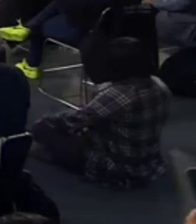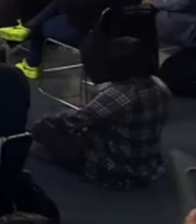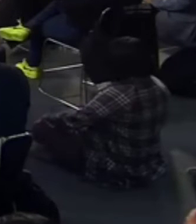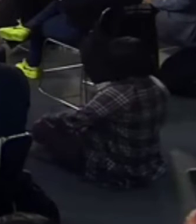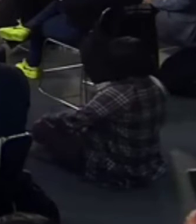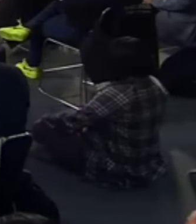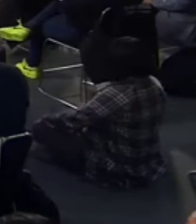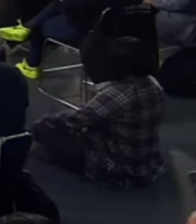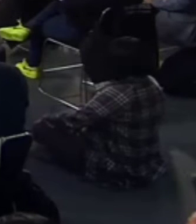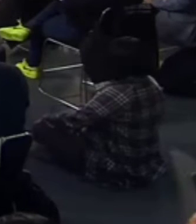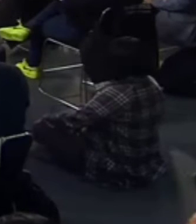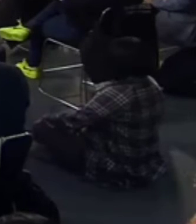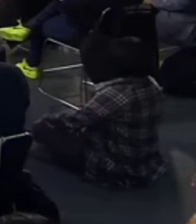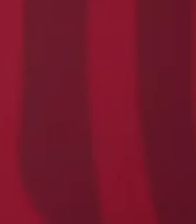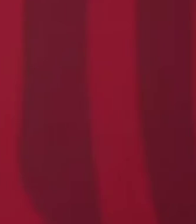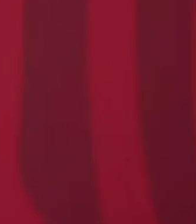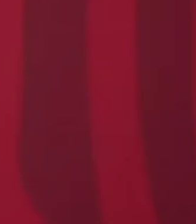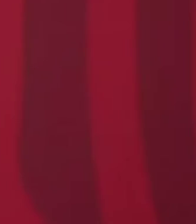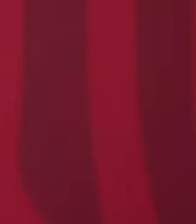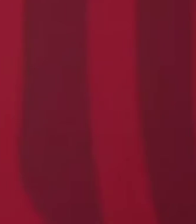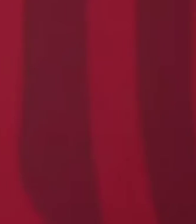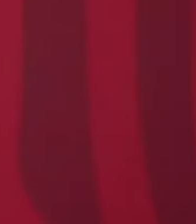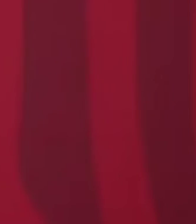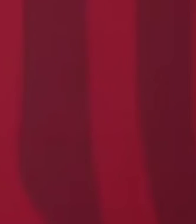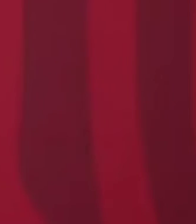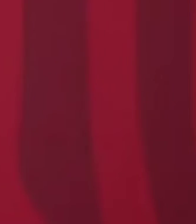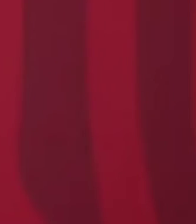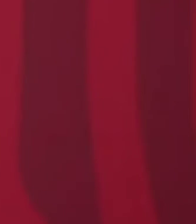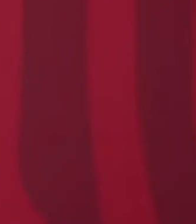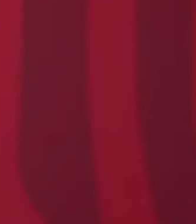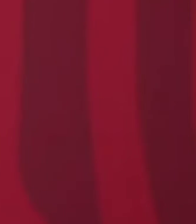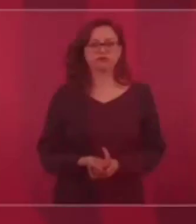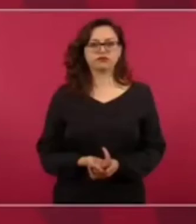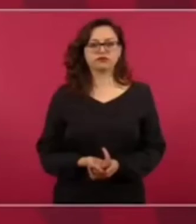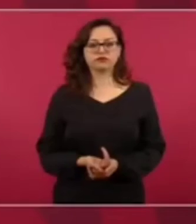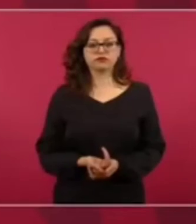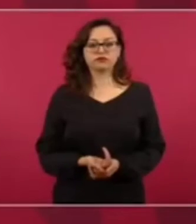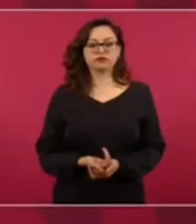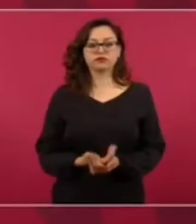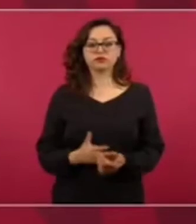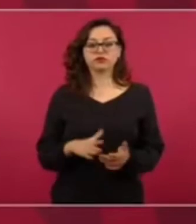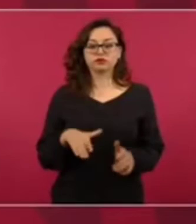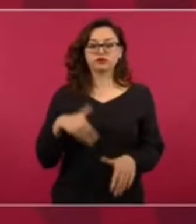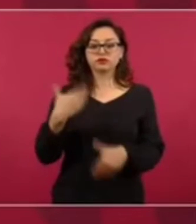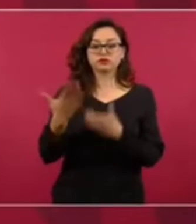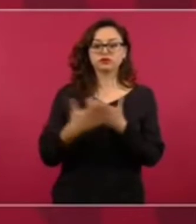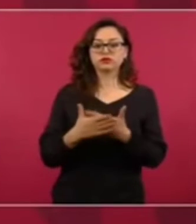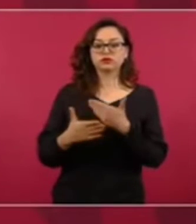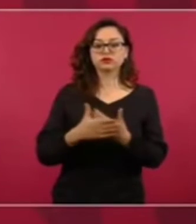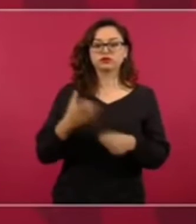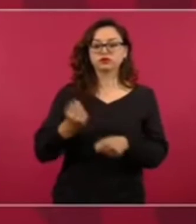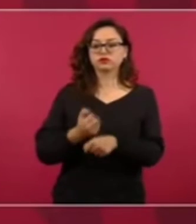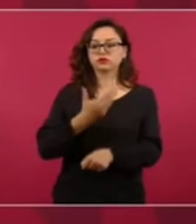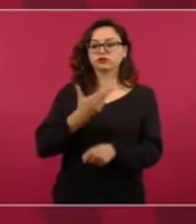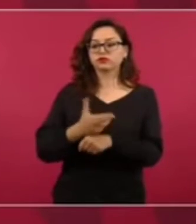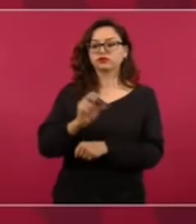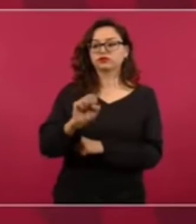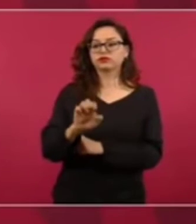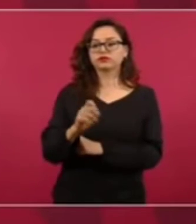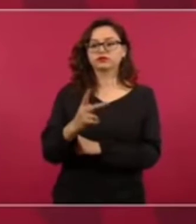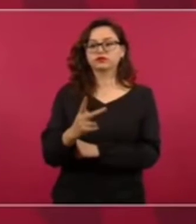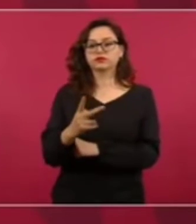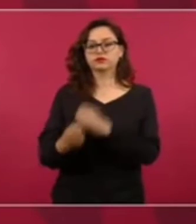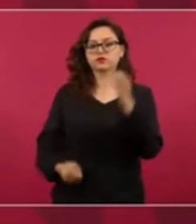con nosotros ya Leti, creo que el viernes,